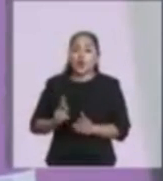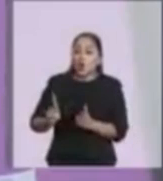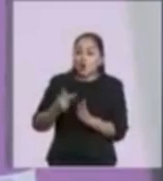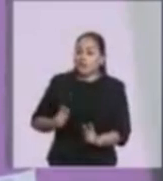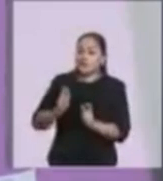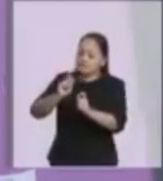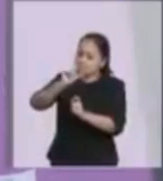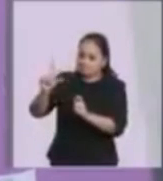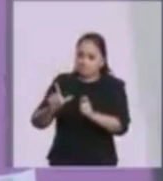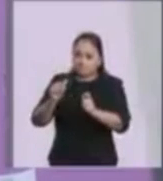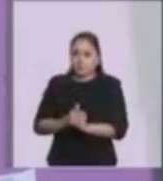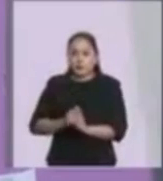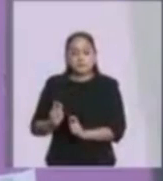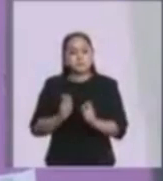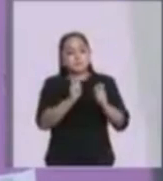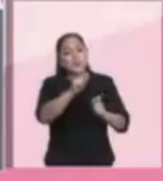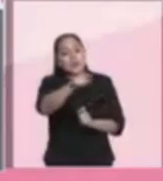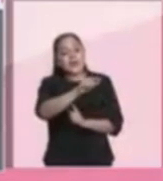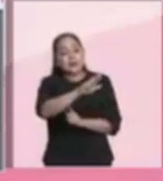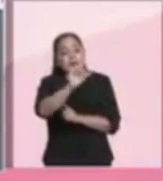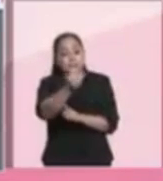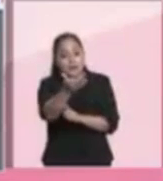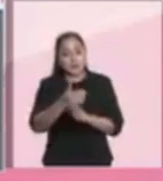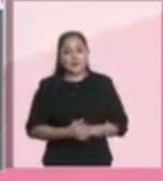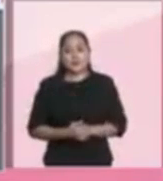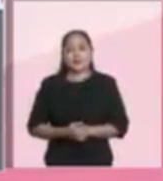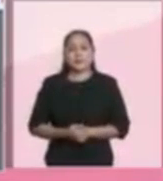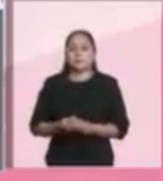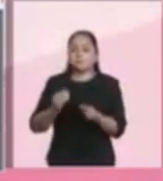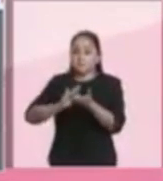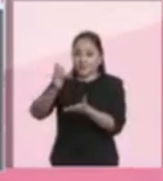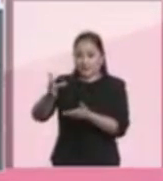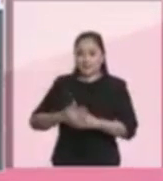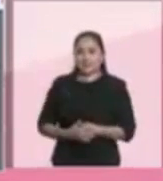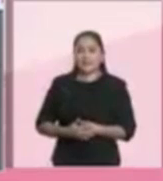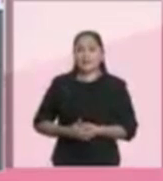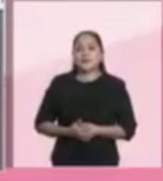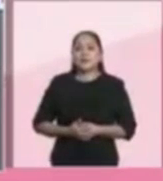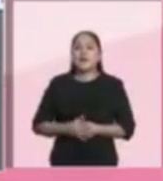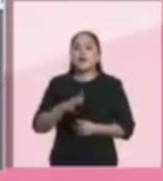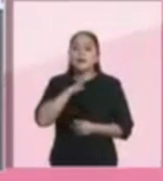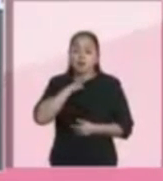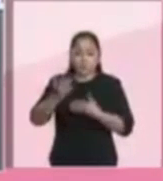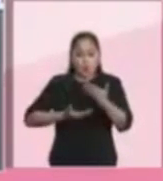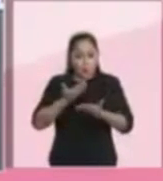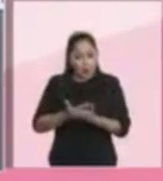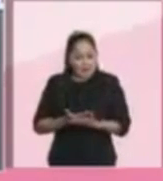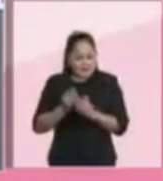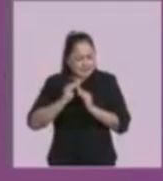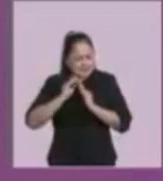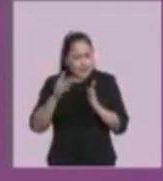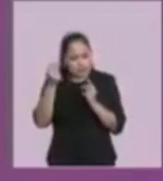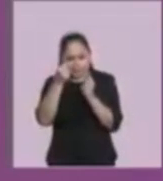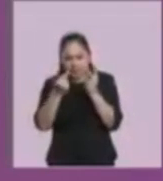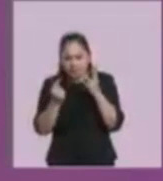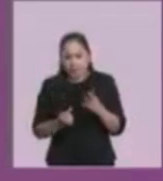un momento. Vamos contigo, con usted, Ricardo Anaya, adelante. Muchas gracias. Tengo propuestas muy concretas respecto de lo